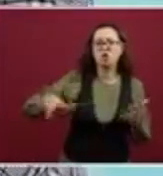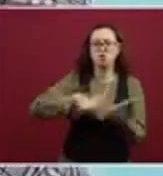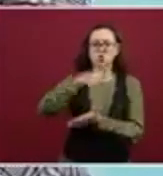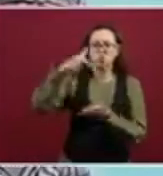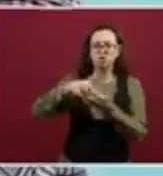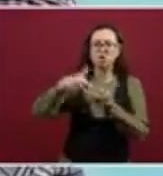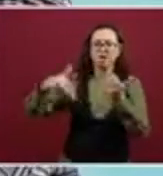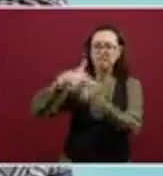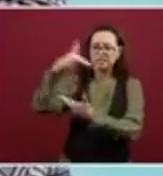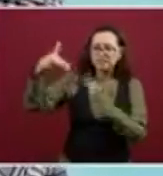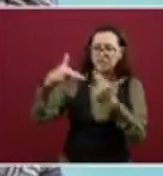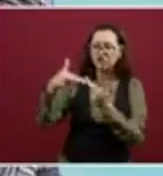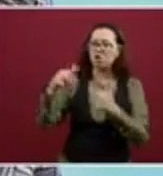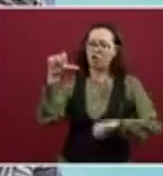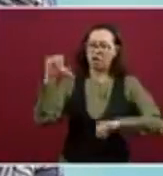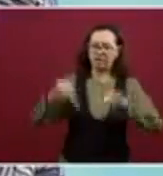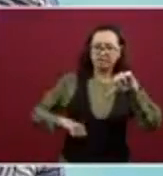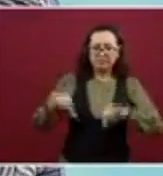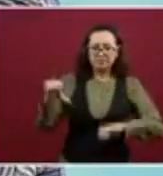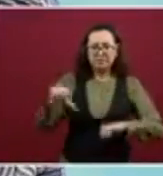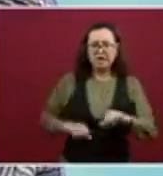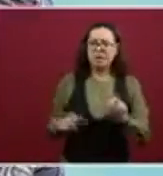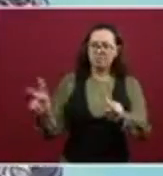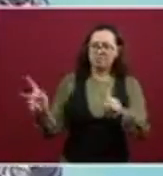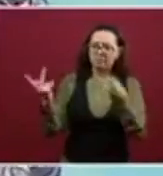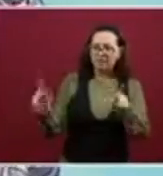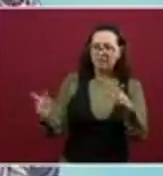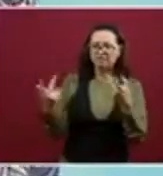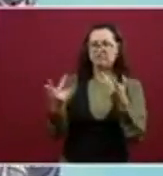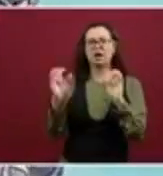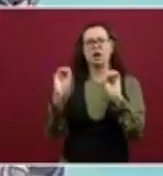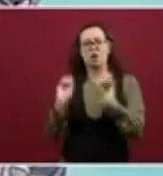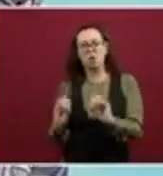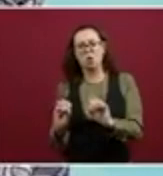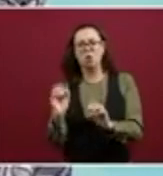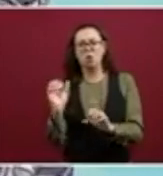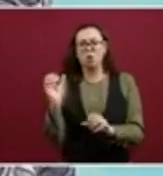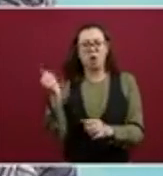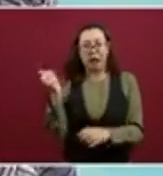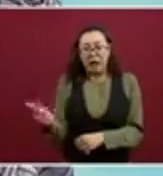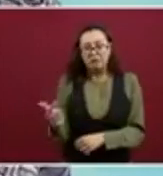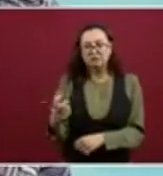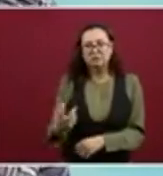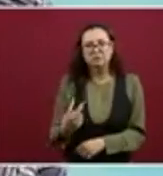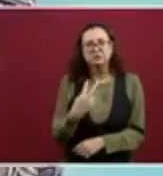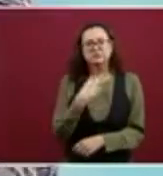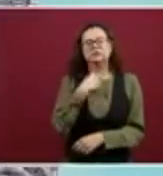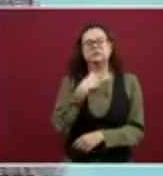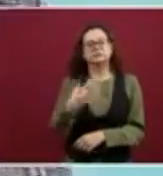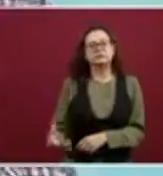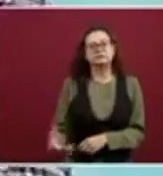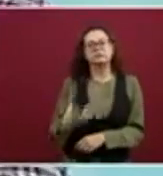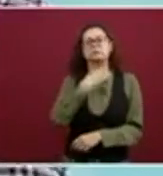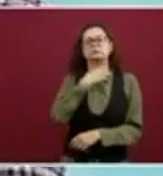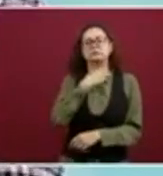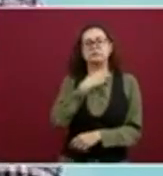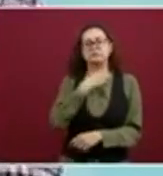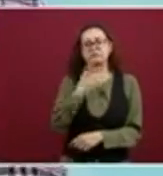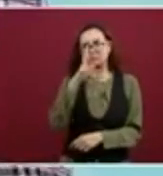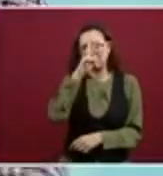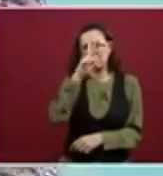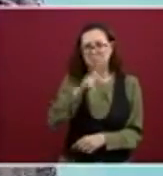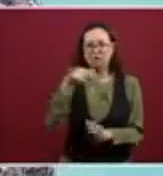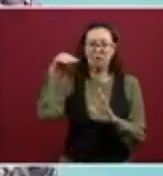una rama de la actividad, la producción o venta de servicios o la realización de alguna actividad. O, que es lo más común que hemos visto cuando